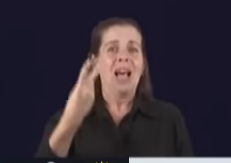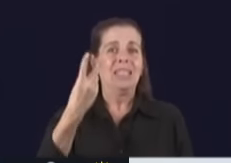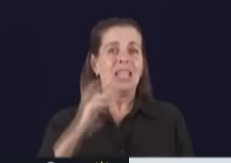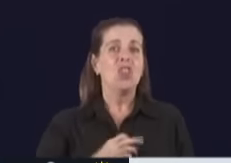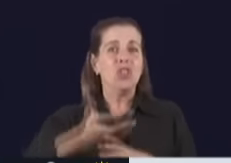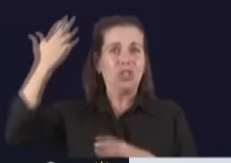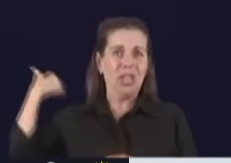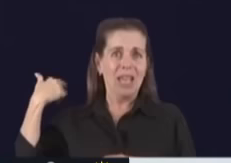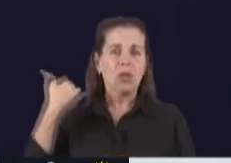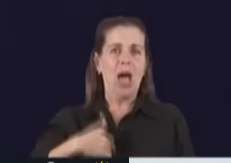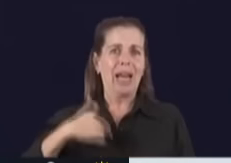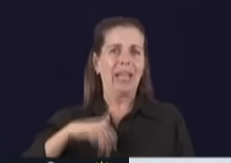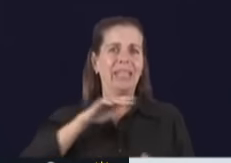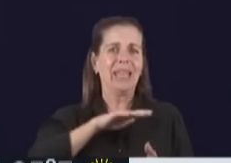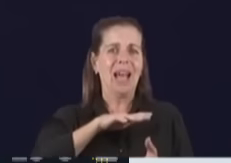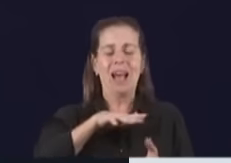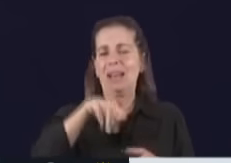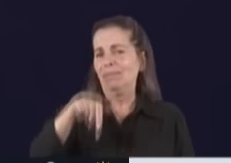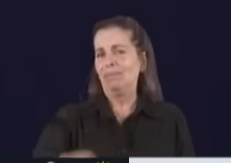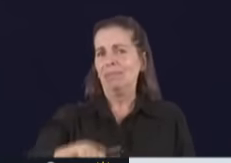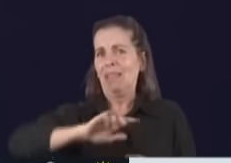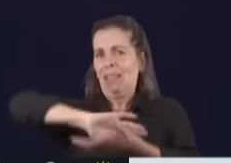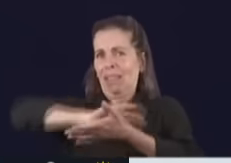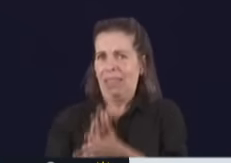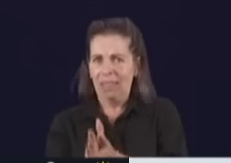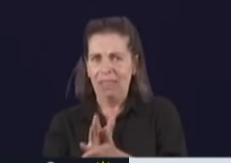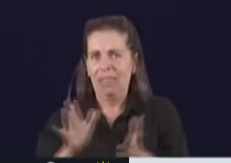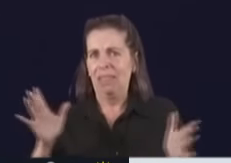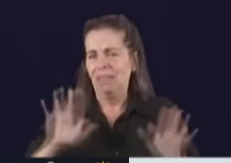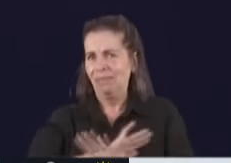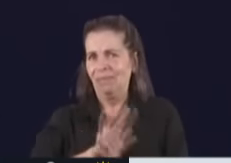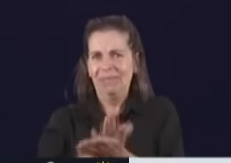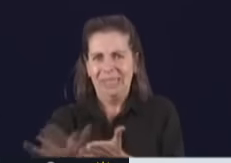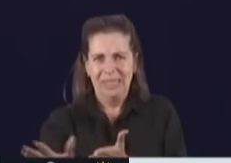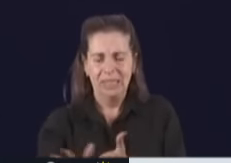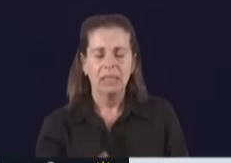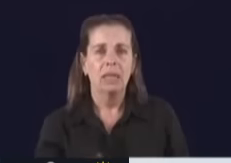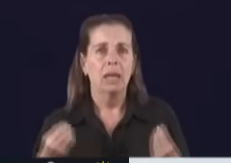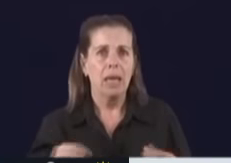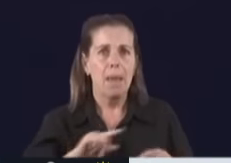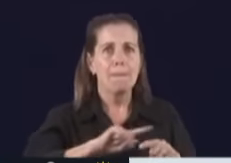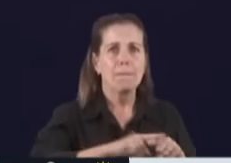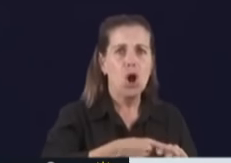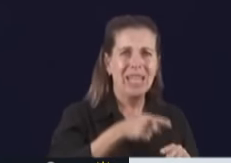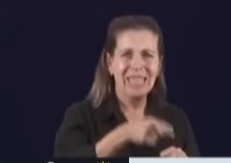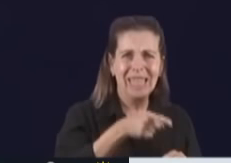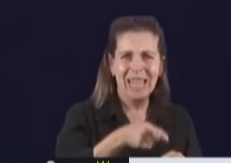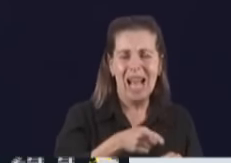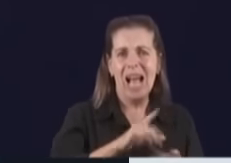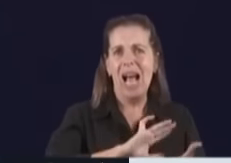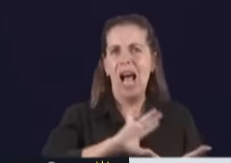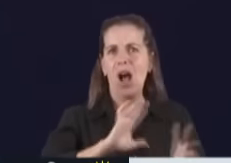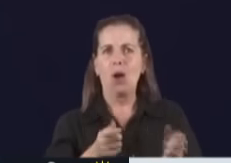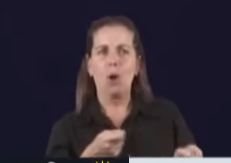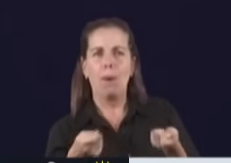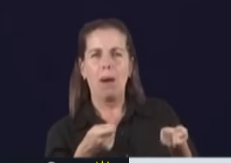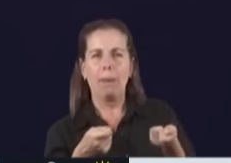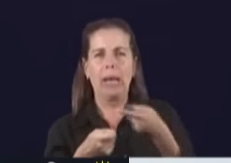arrasada. La política había dejado de estar al servicio de las personas y las personas pasaron a ser mano de obra